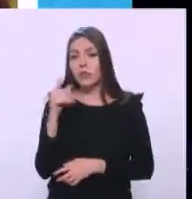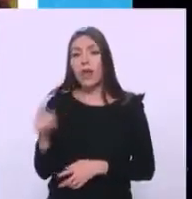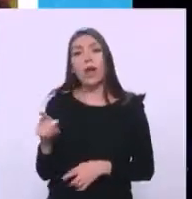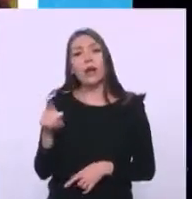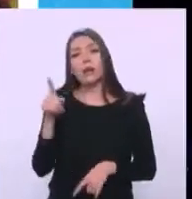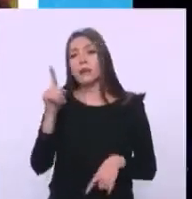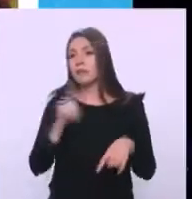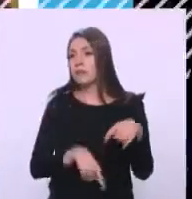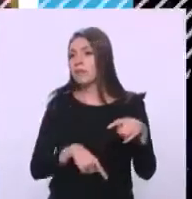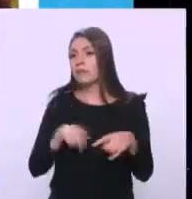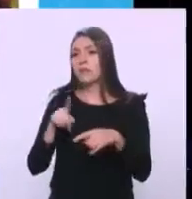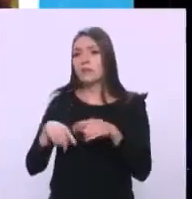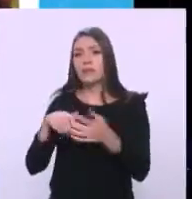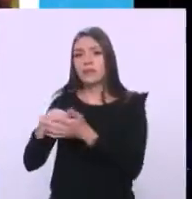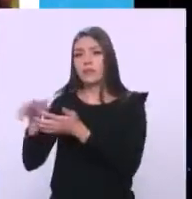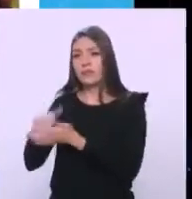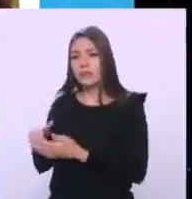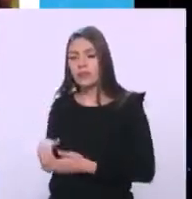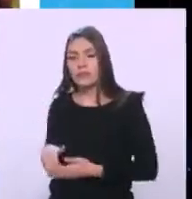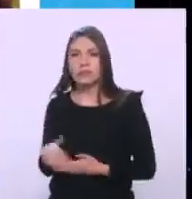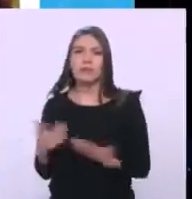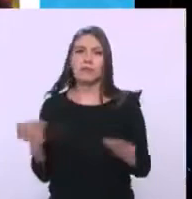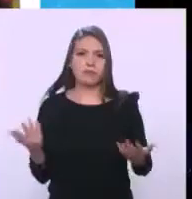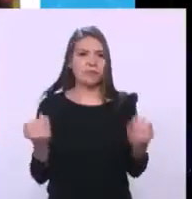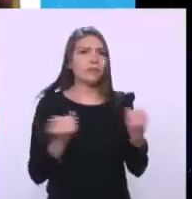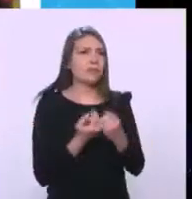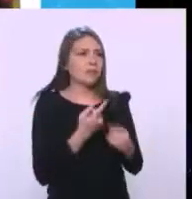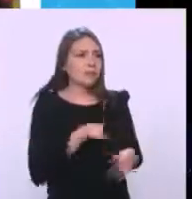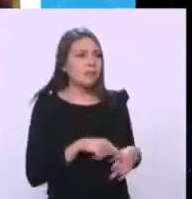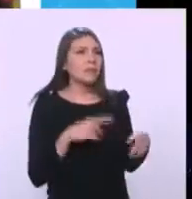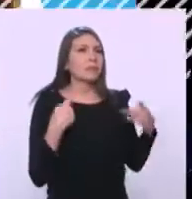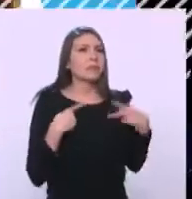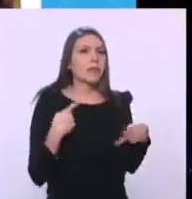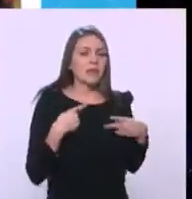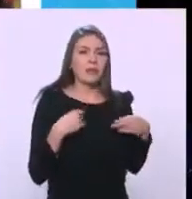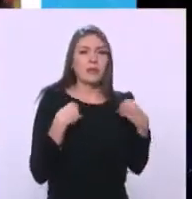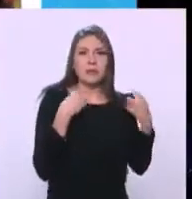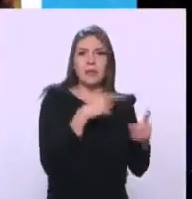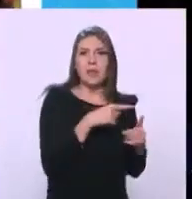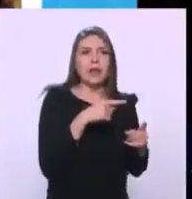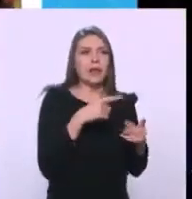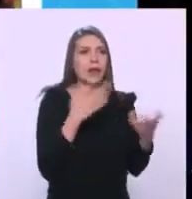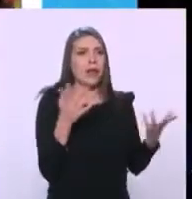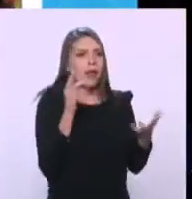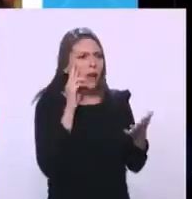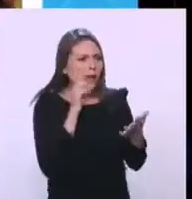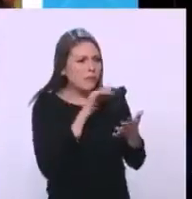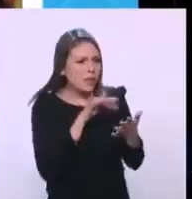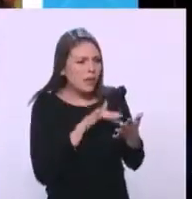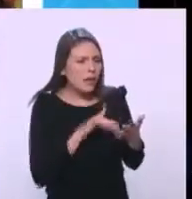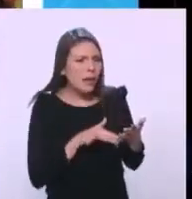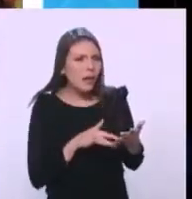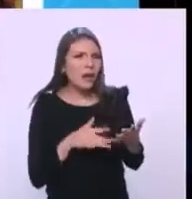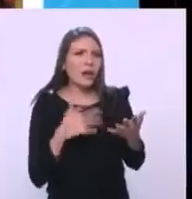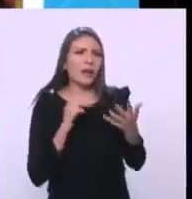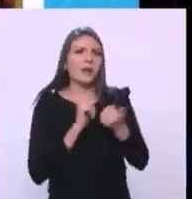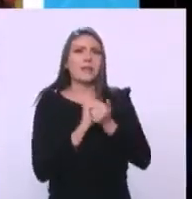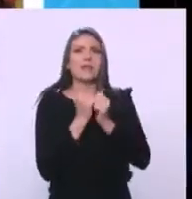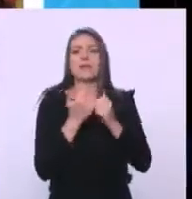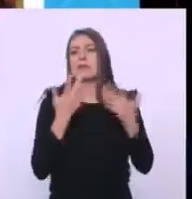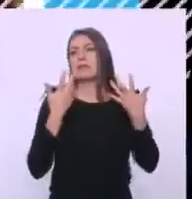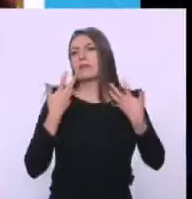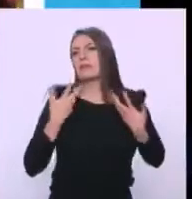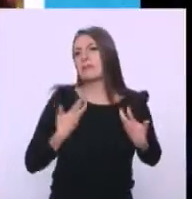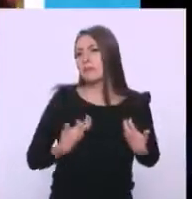de los habitantes de Villahermosa. Ahí está, míralo. Cuando leen esta noticia, pues lo que puede